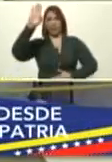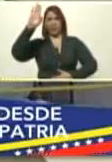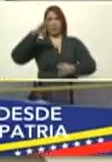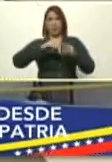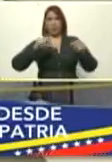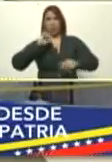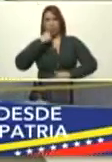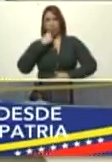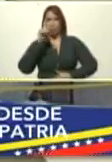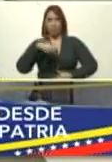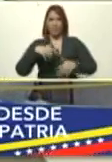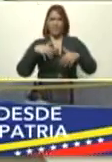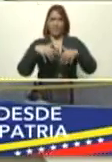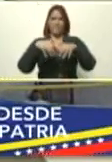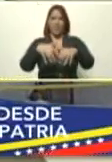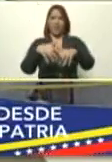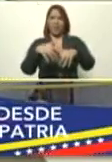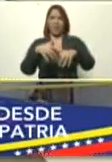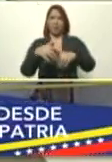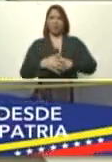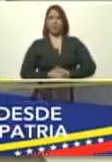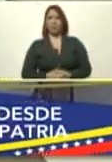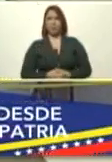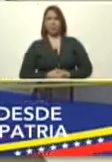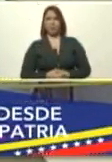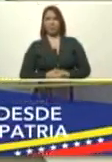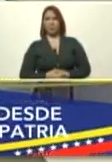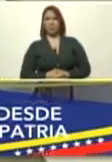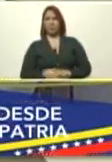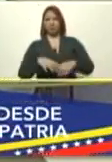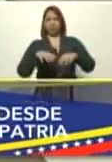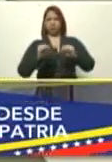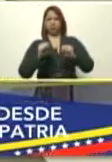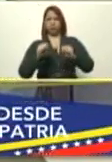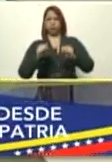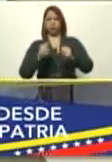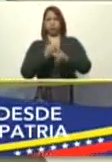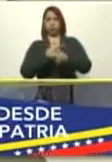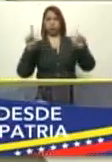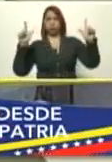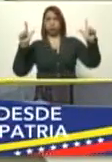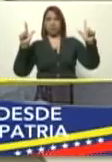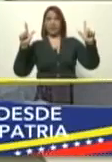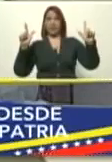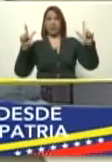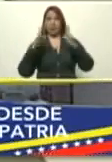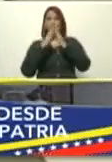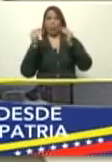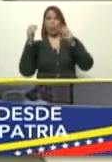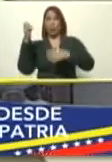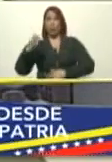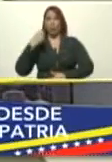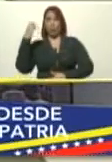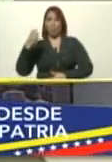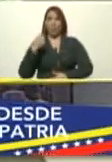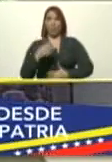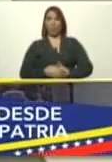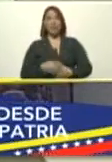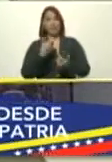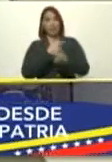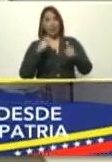sino que avanzaron y liberaron a toda Europa del dominio nazi-fascista y